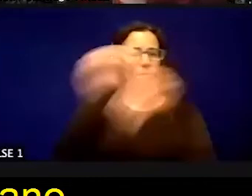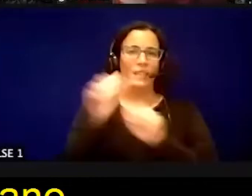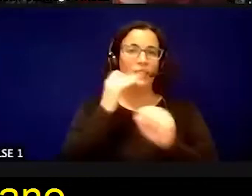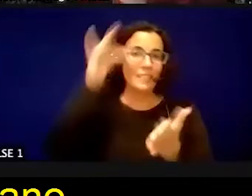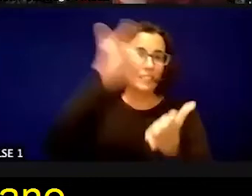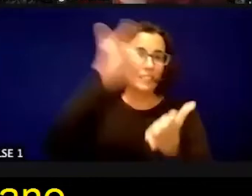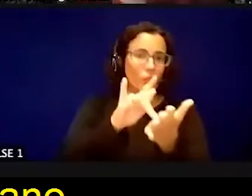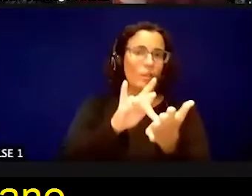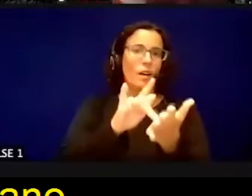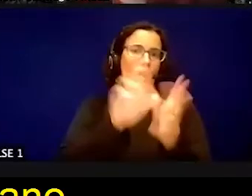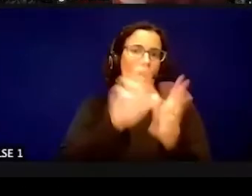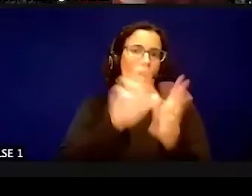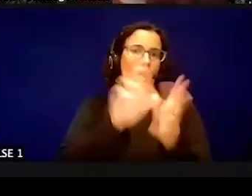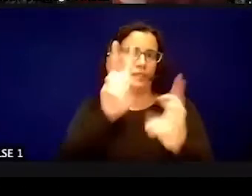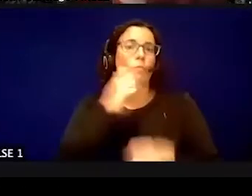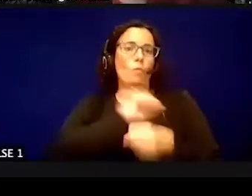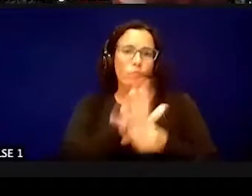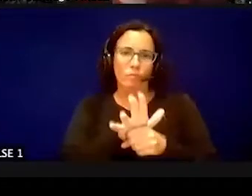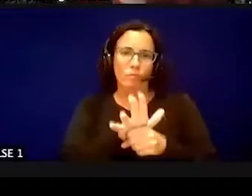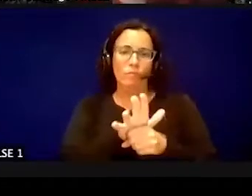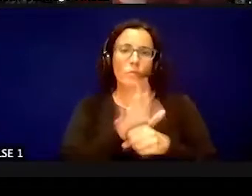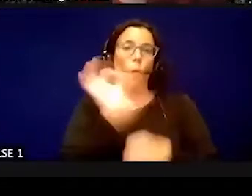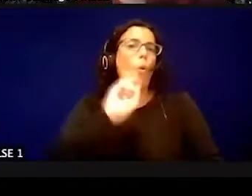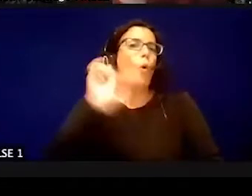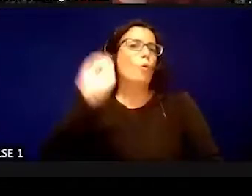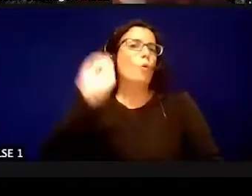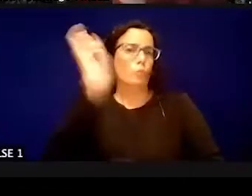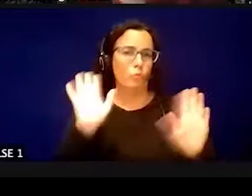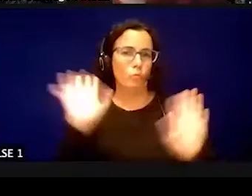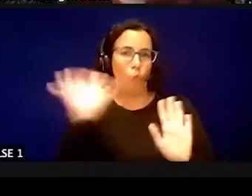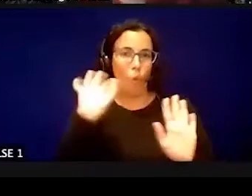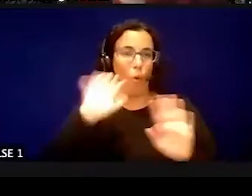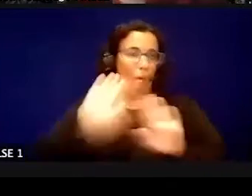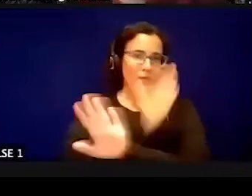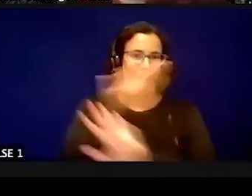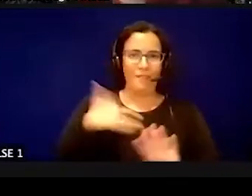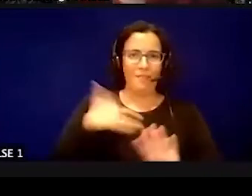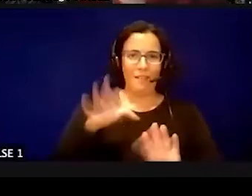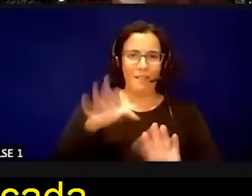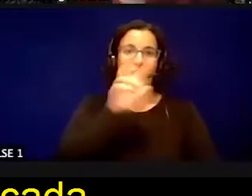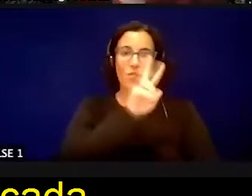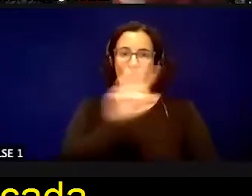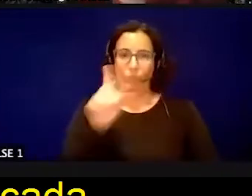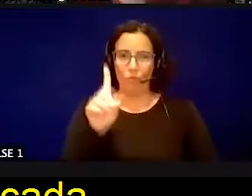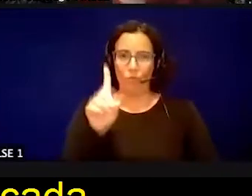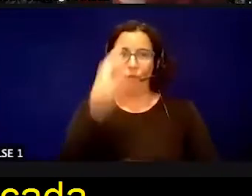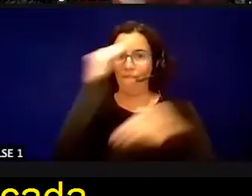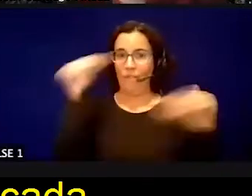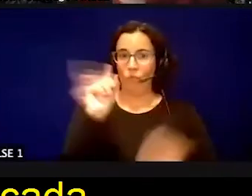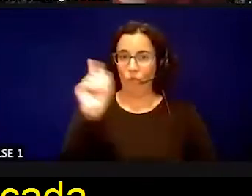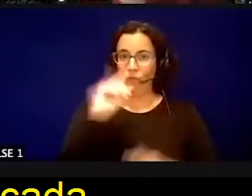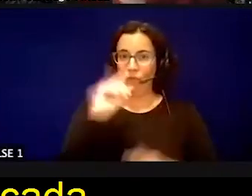el COVID-19 u otros que pudieran venir o que ya han pasado a lo largo del siglo XXI. No olvidemos que hasta ahora, el siglo XXI,